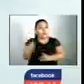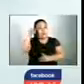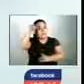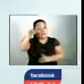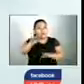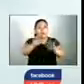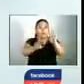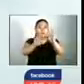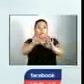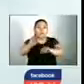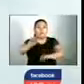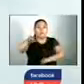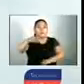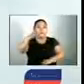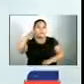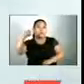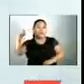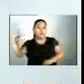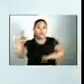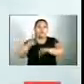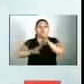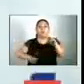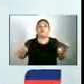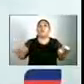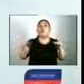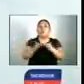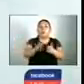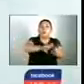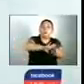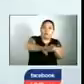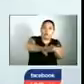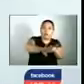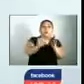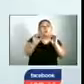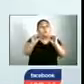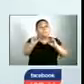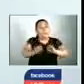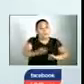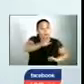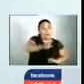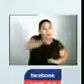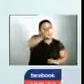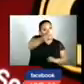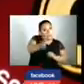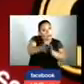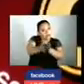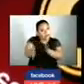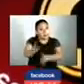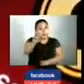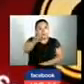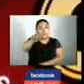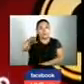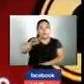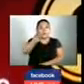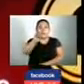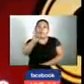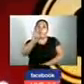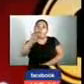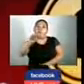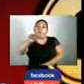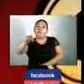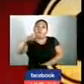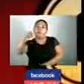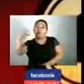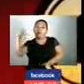890 millones de dólares asimismo los ingresos totales para el trimestre fueron de 1040 millones de dólares